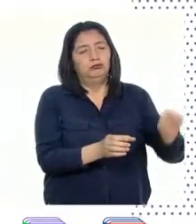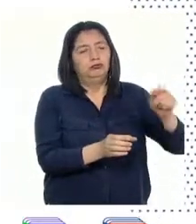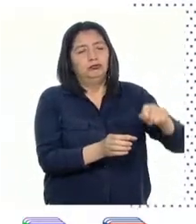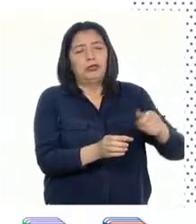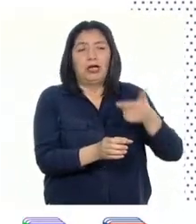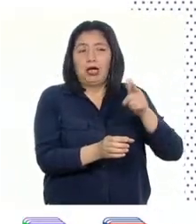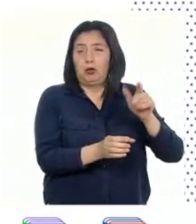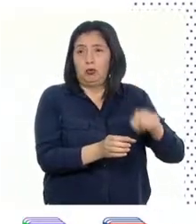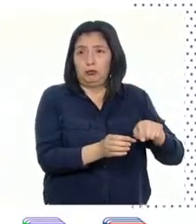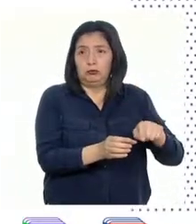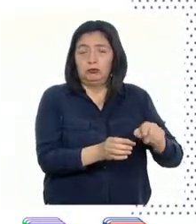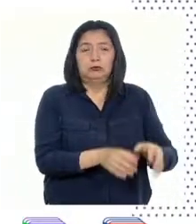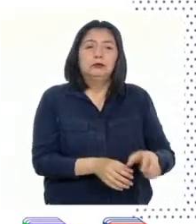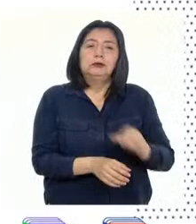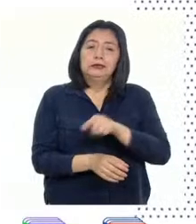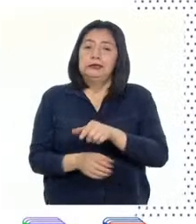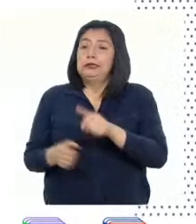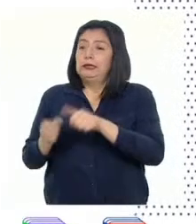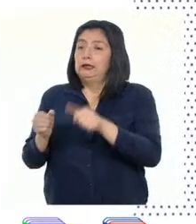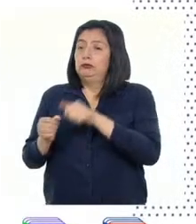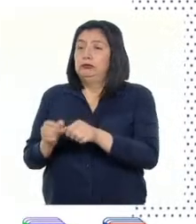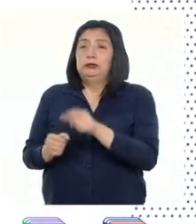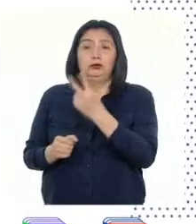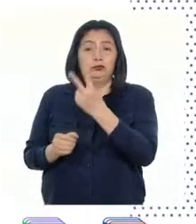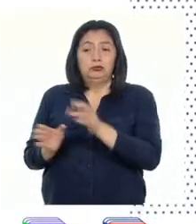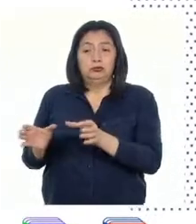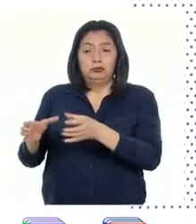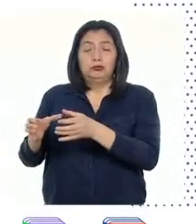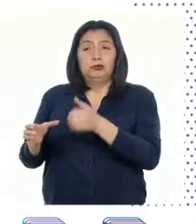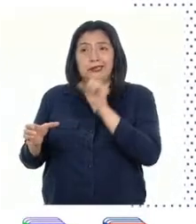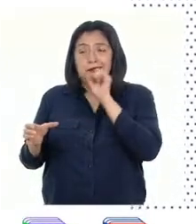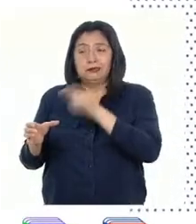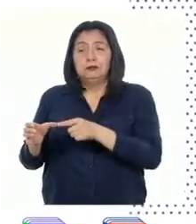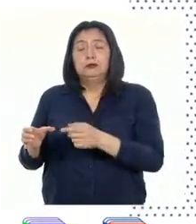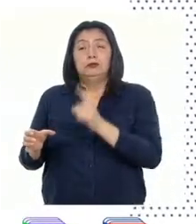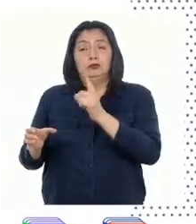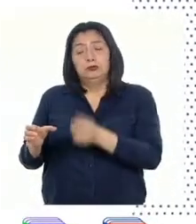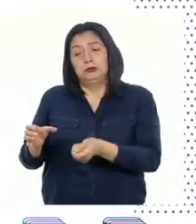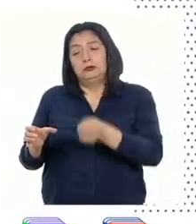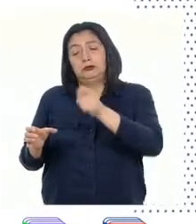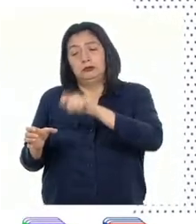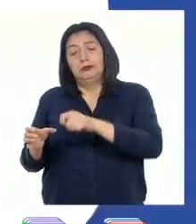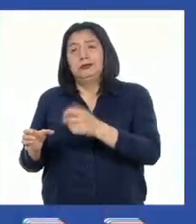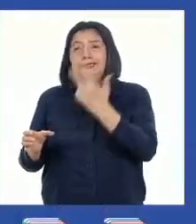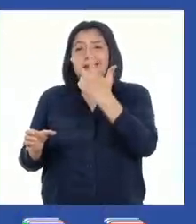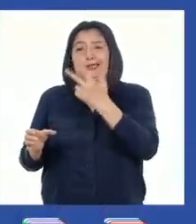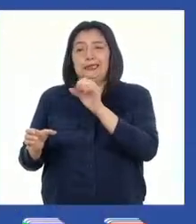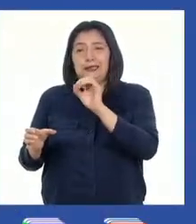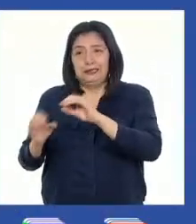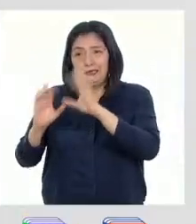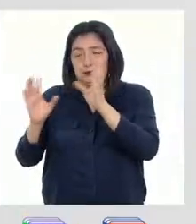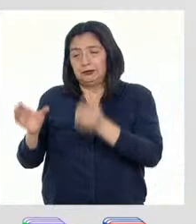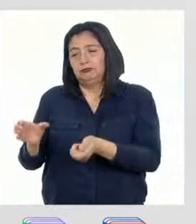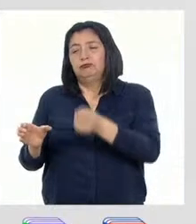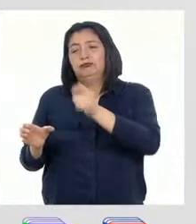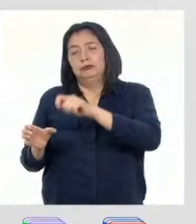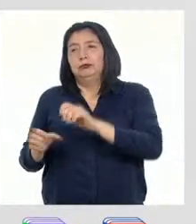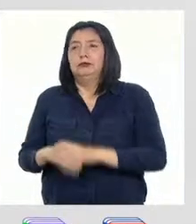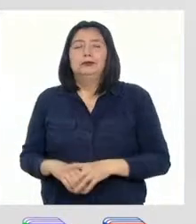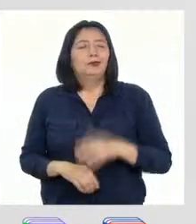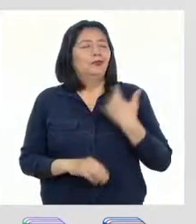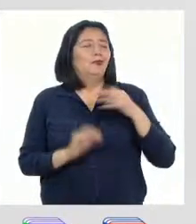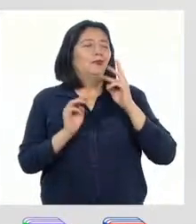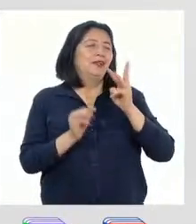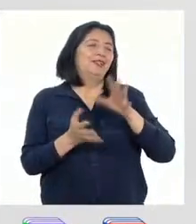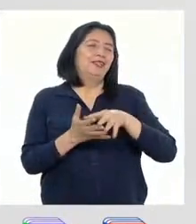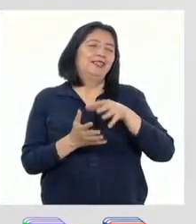cucharadita de agua y a la zanahoria número 2 le agregaba una cucharadita dejando 3 días. ¡Wow!